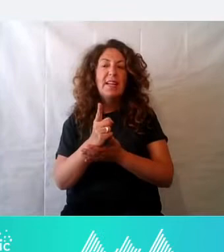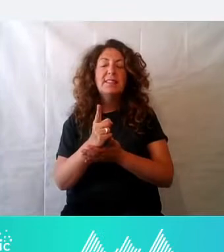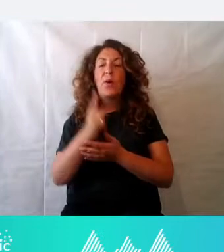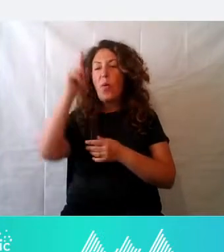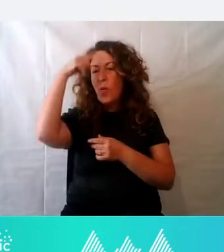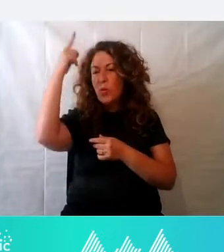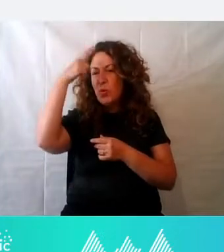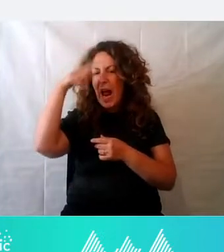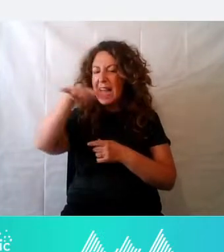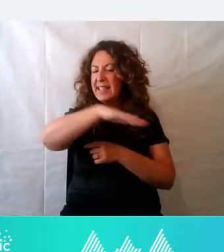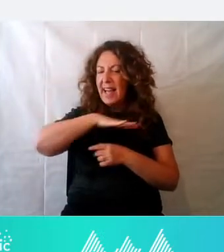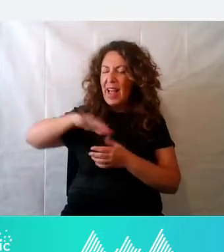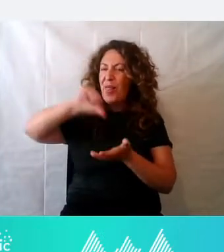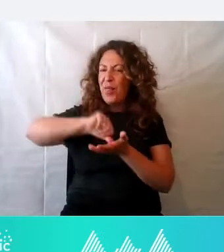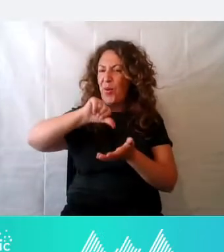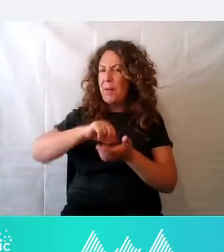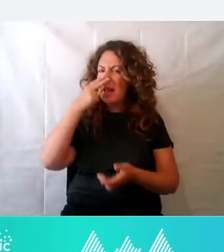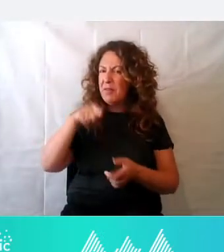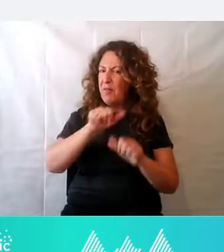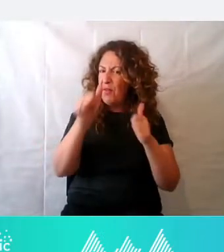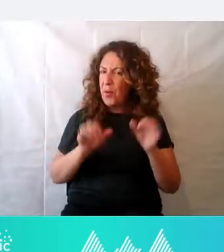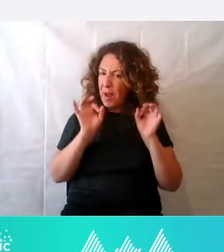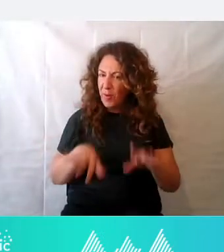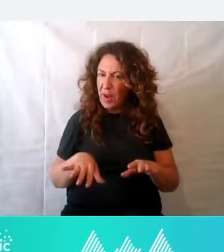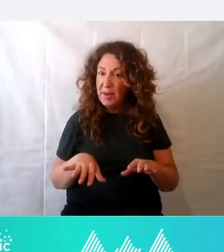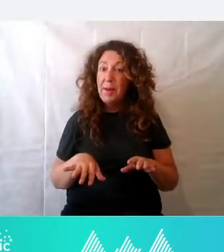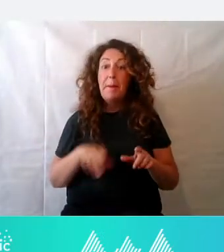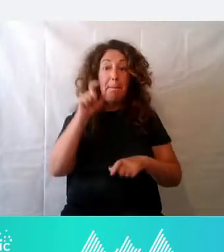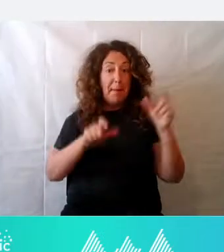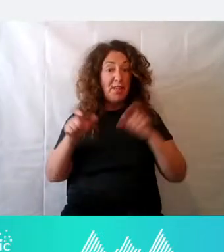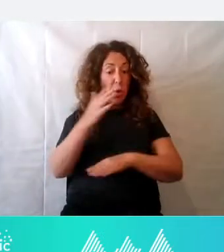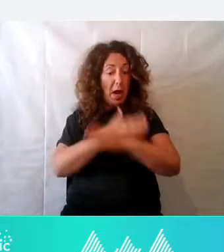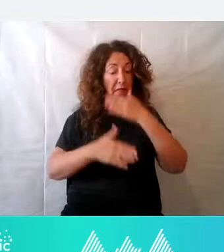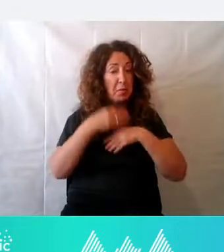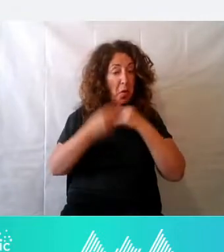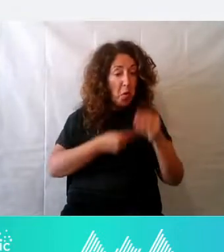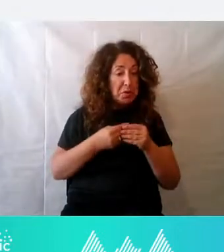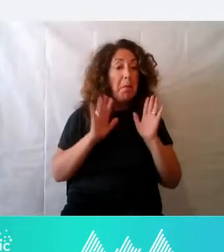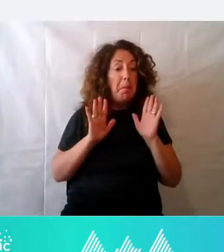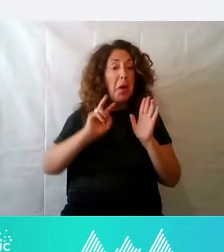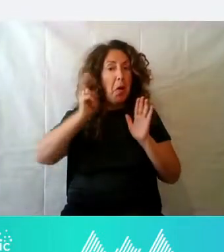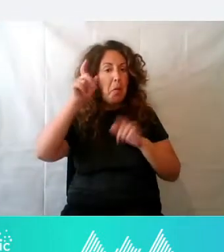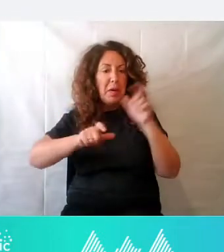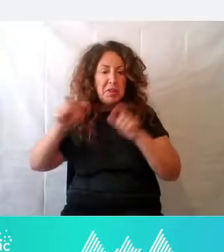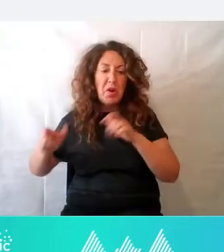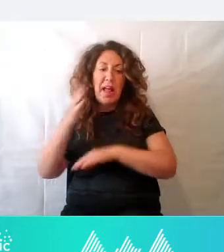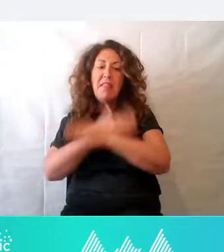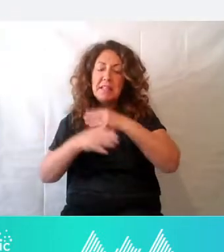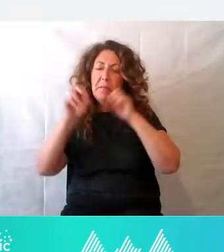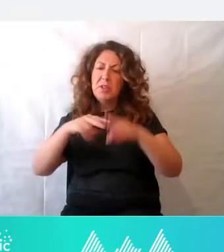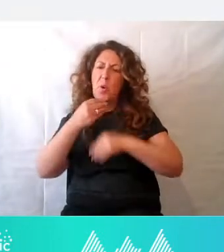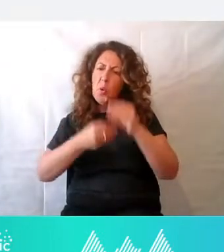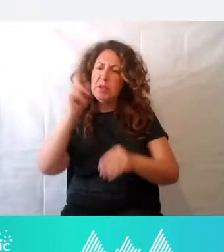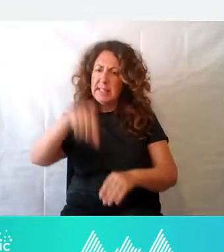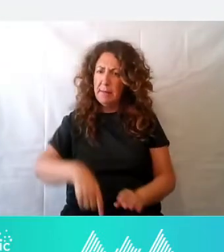ciudad y que evidentemente van a usar personas con discapacidad pero seguramente van a usar también personas sin discapacidad que quieran